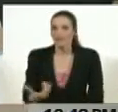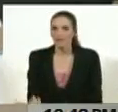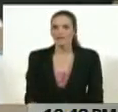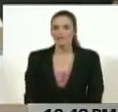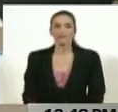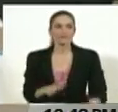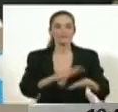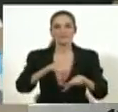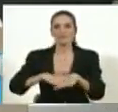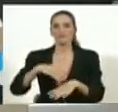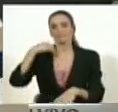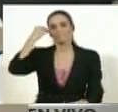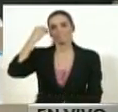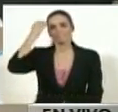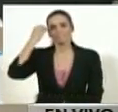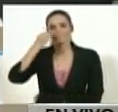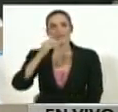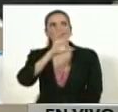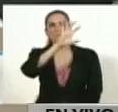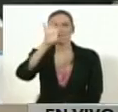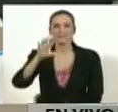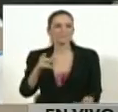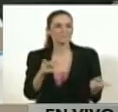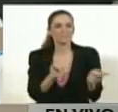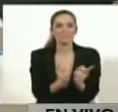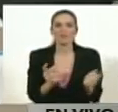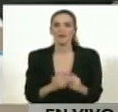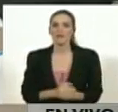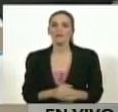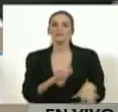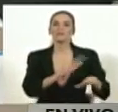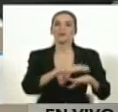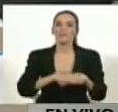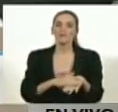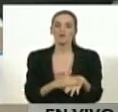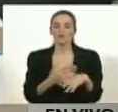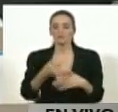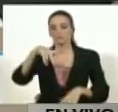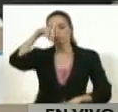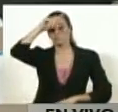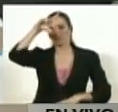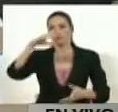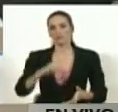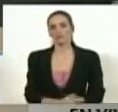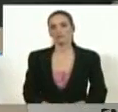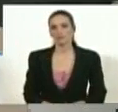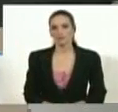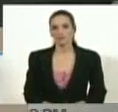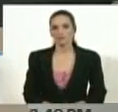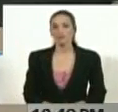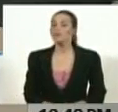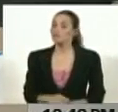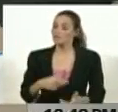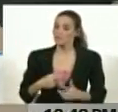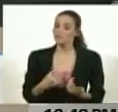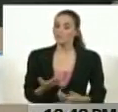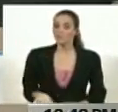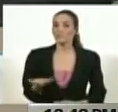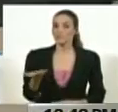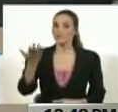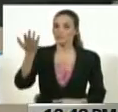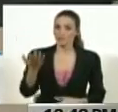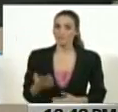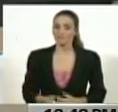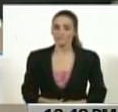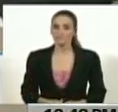llamamos a la reflexión a estos países llamamos a la rectificación y por eso era importante